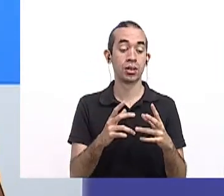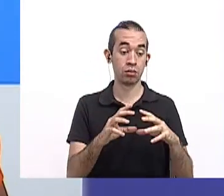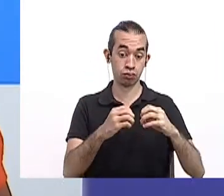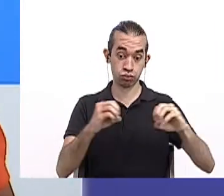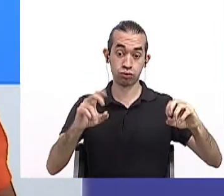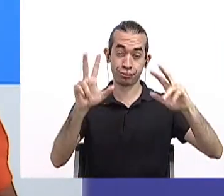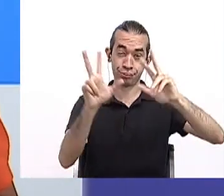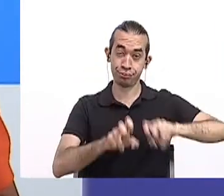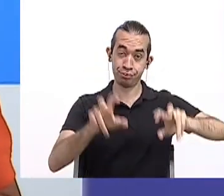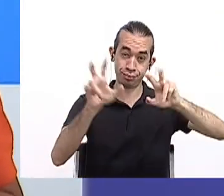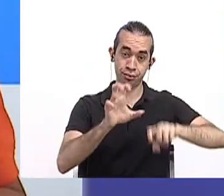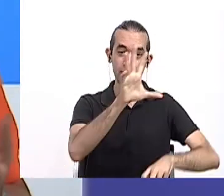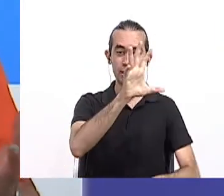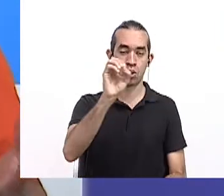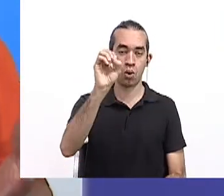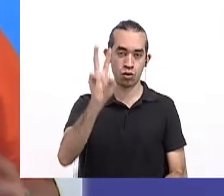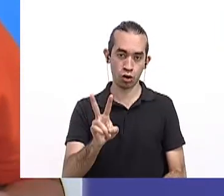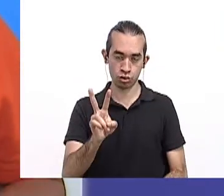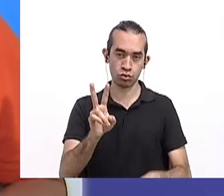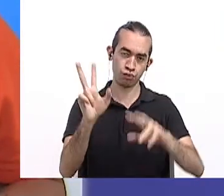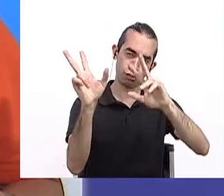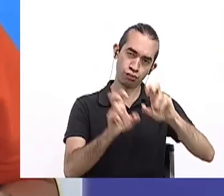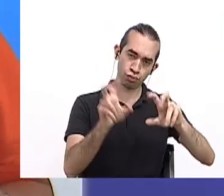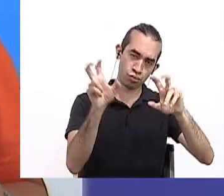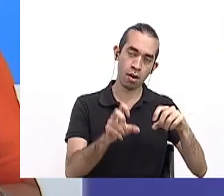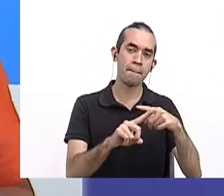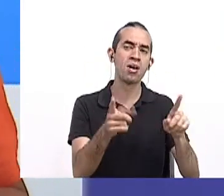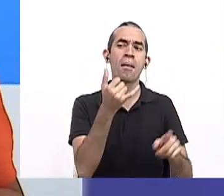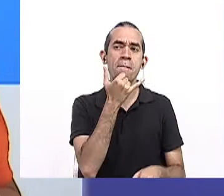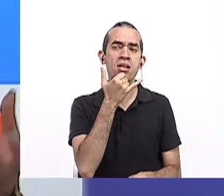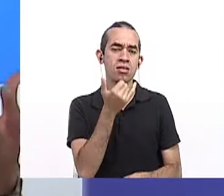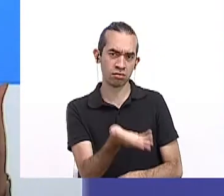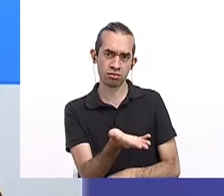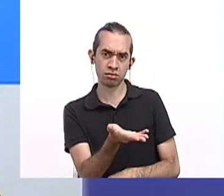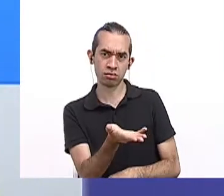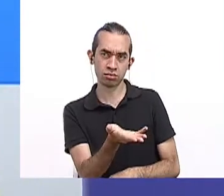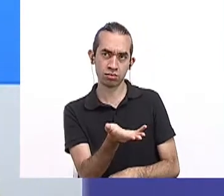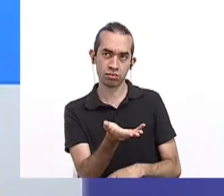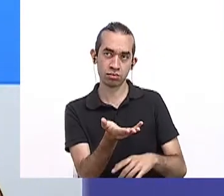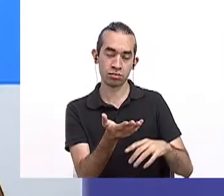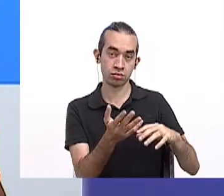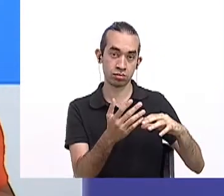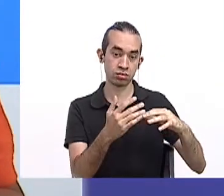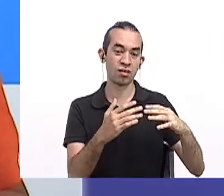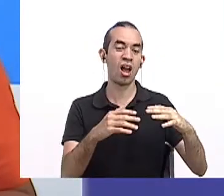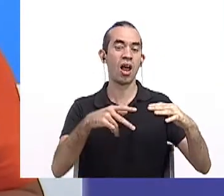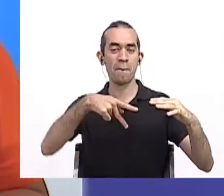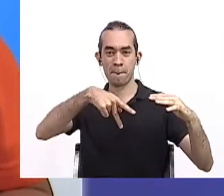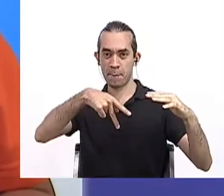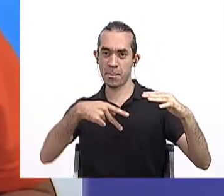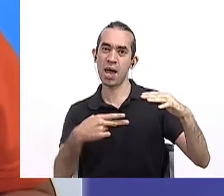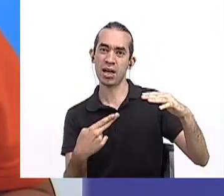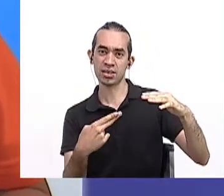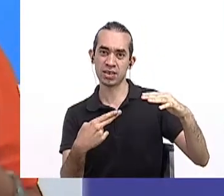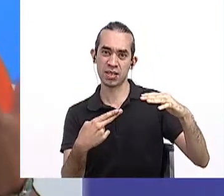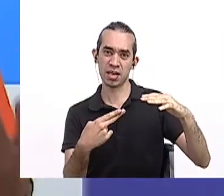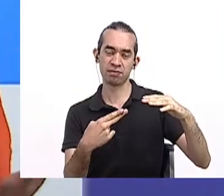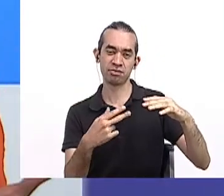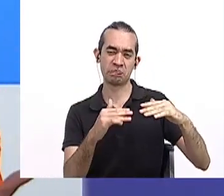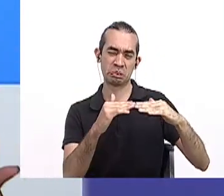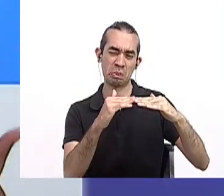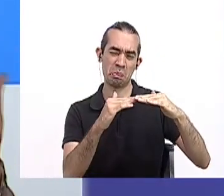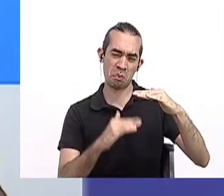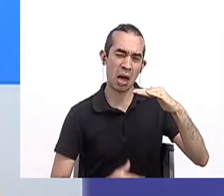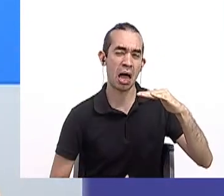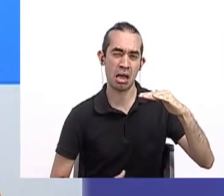dióxido de carbono pero qué sucede con ese dióxido de carbono se baja el ph en los océanos y para